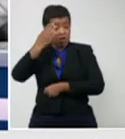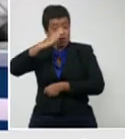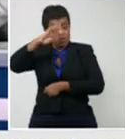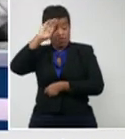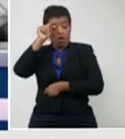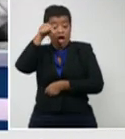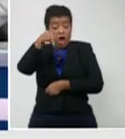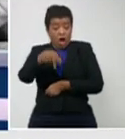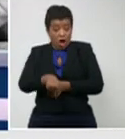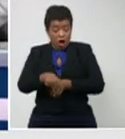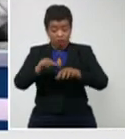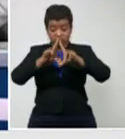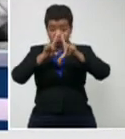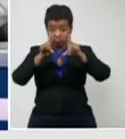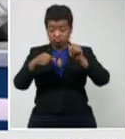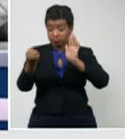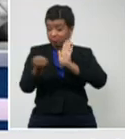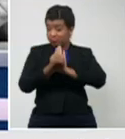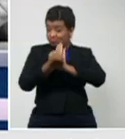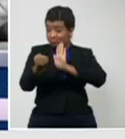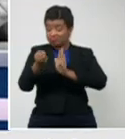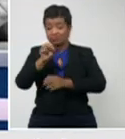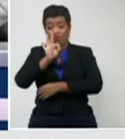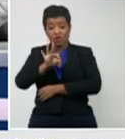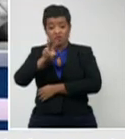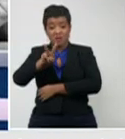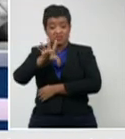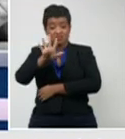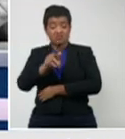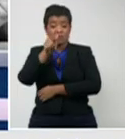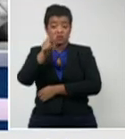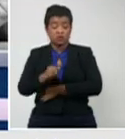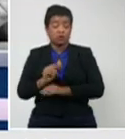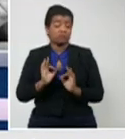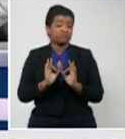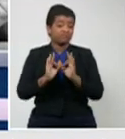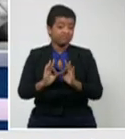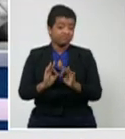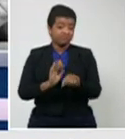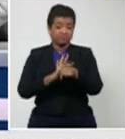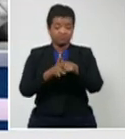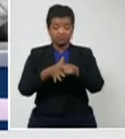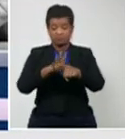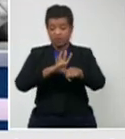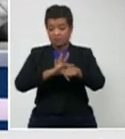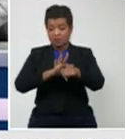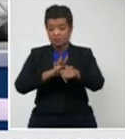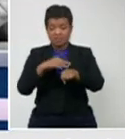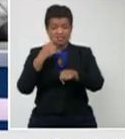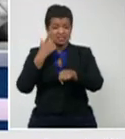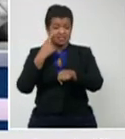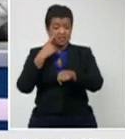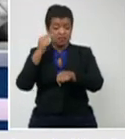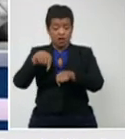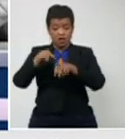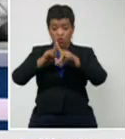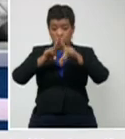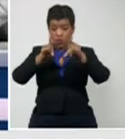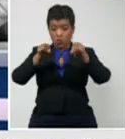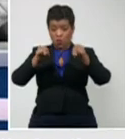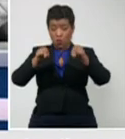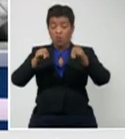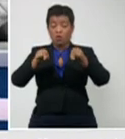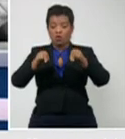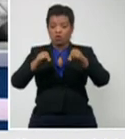confirmaba 825 personas diagnosticadas con el nuevo coronavirus. Sigue marcando Cuba un nuevo récord.